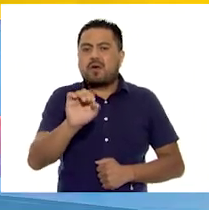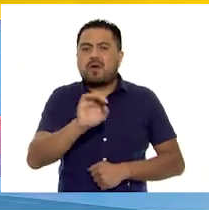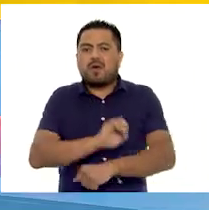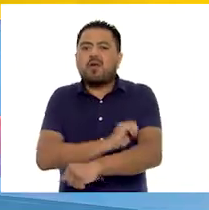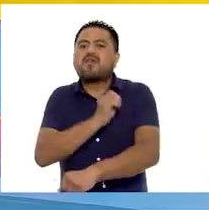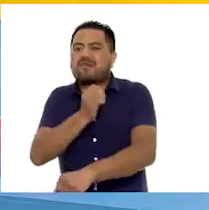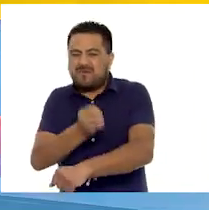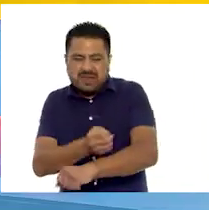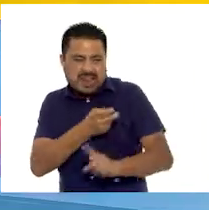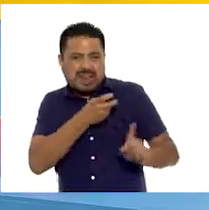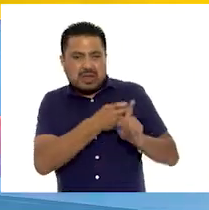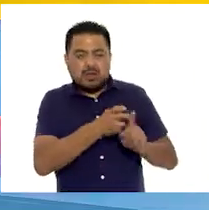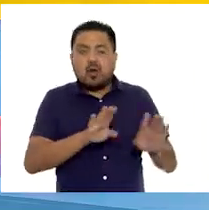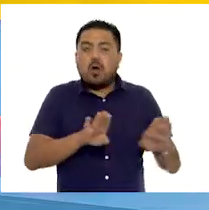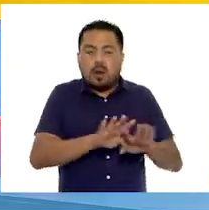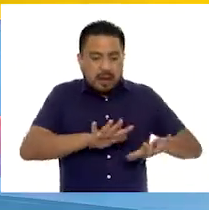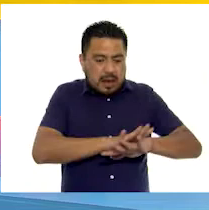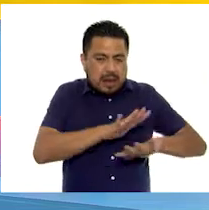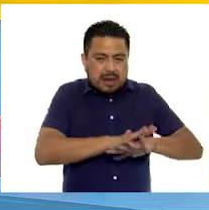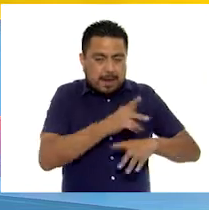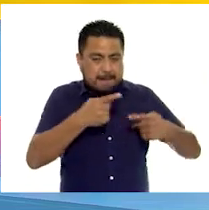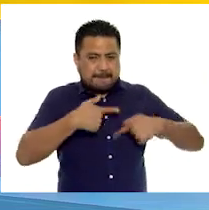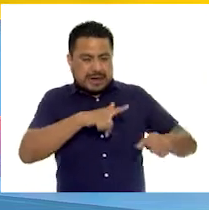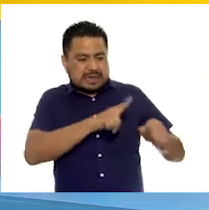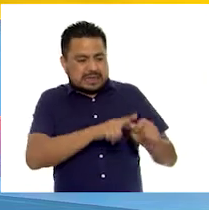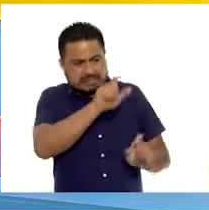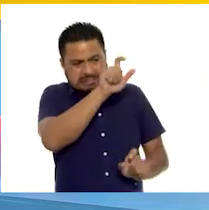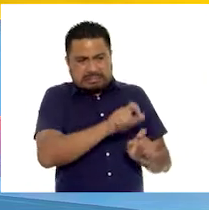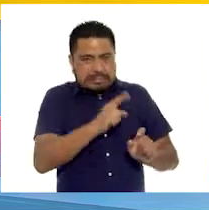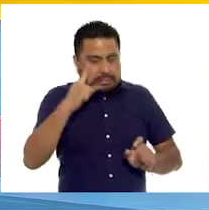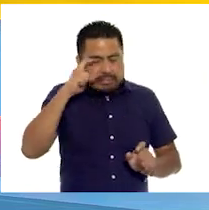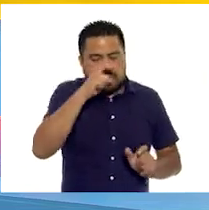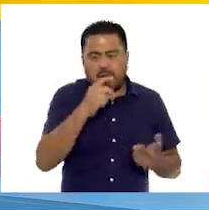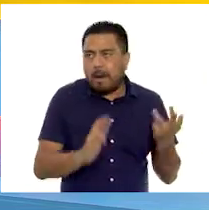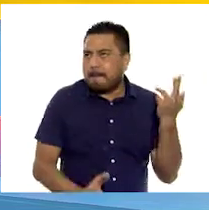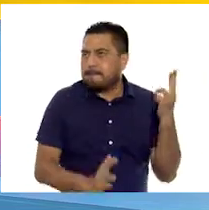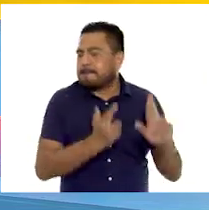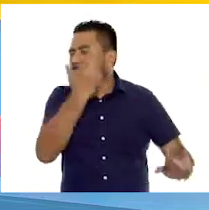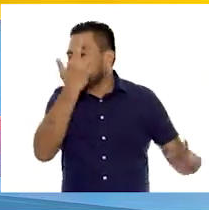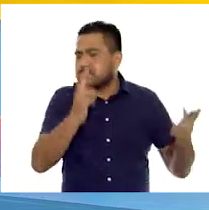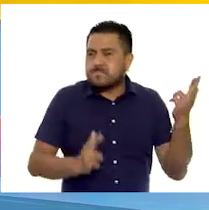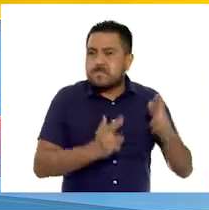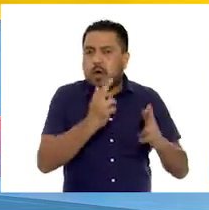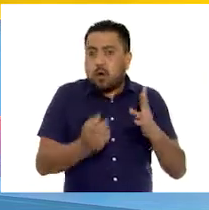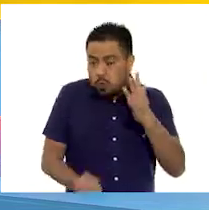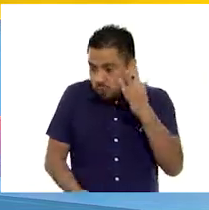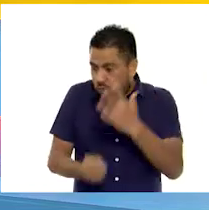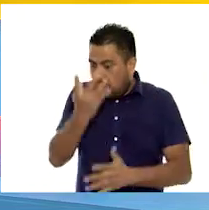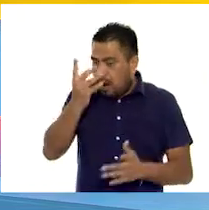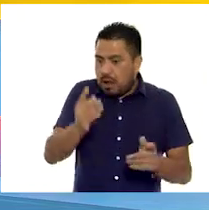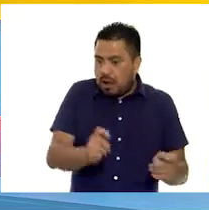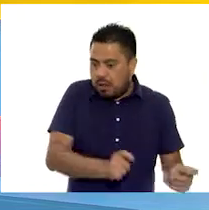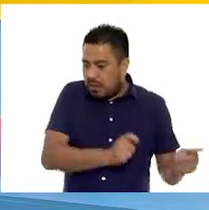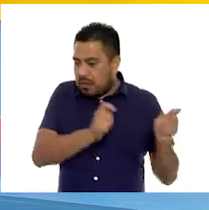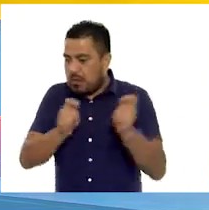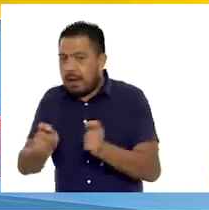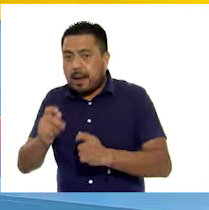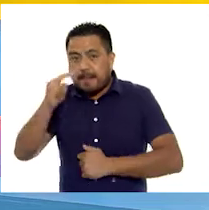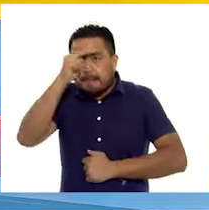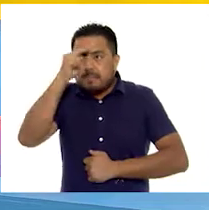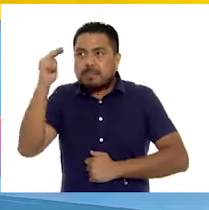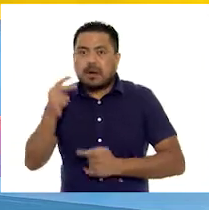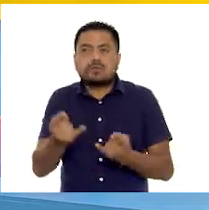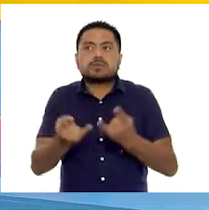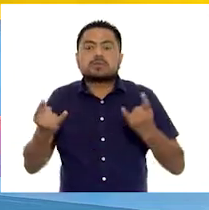como pasamos de la época de esos personajes la difícil época revolucionaria a una nueva etapa histórica de méxico